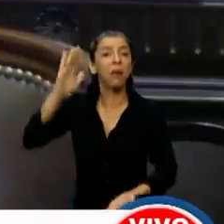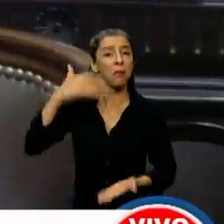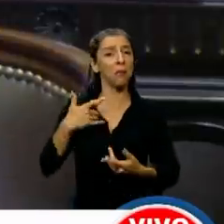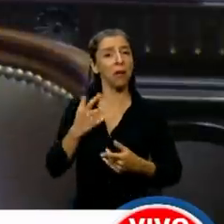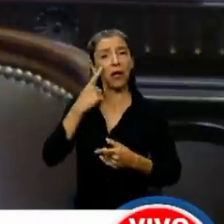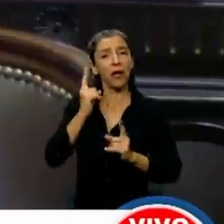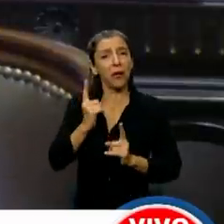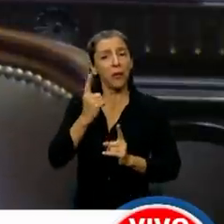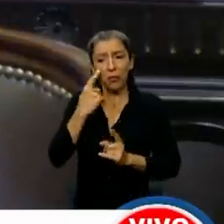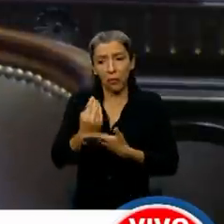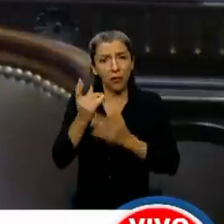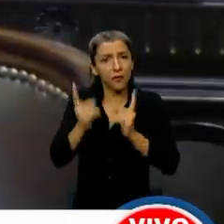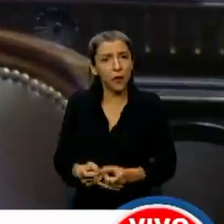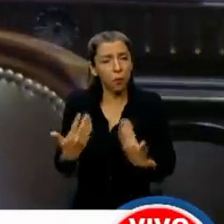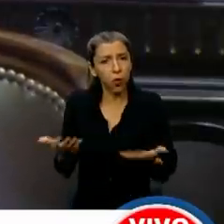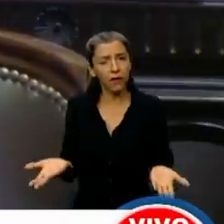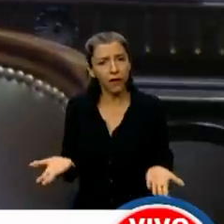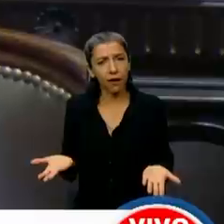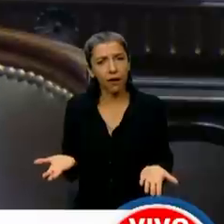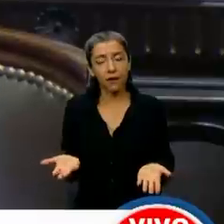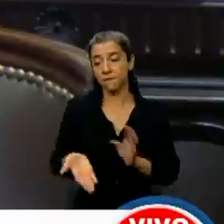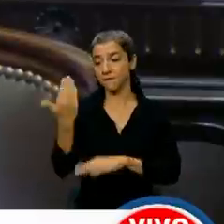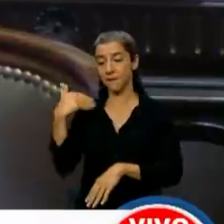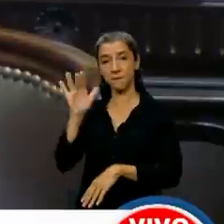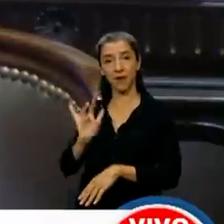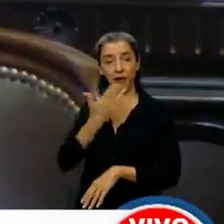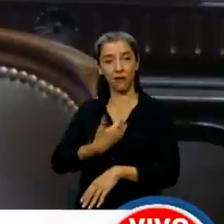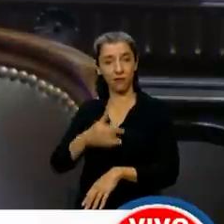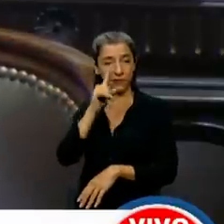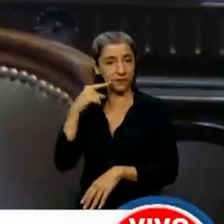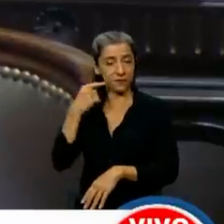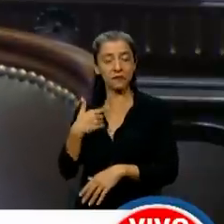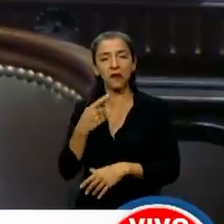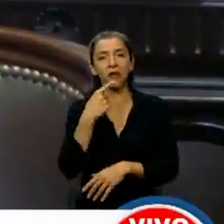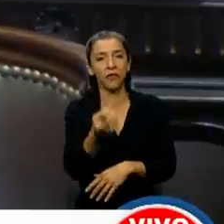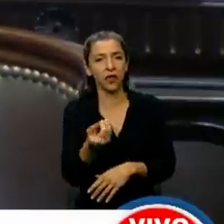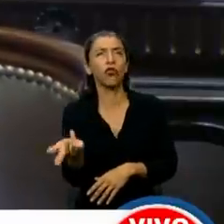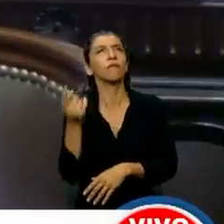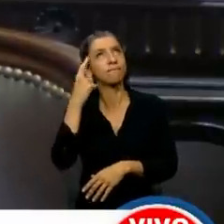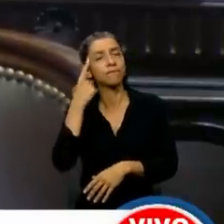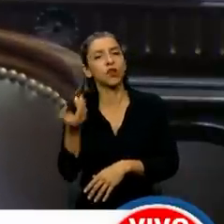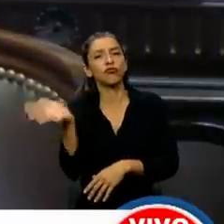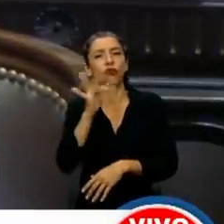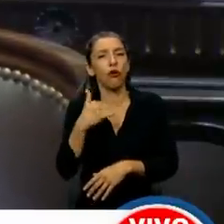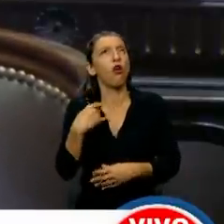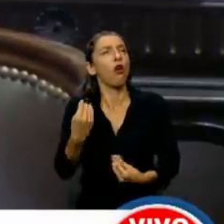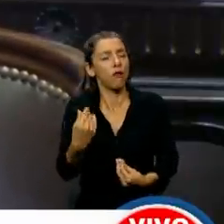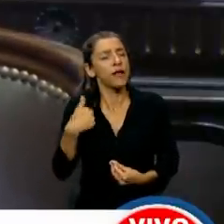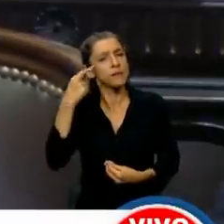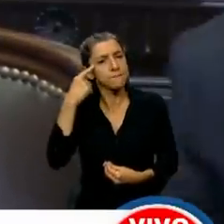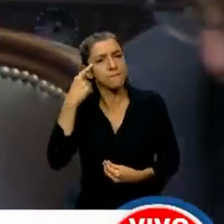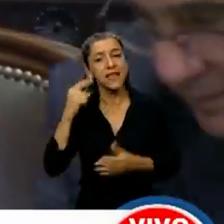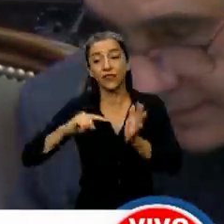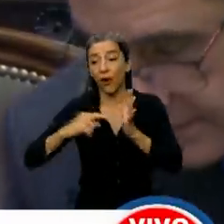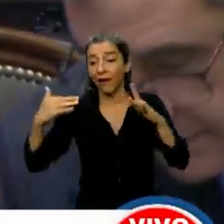el presidente alberto fernández dijo este miércoles que todos los días pensaba en mover la capital del país a otra